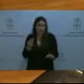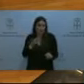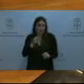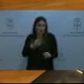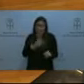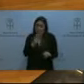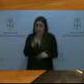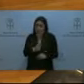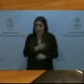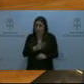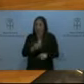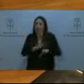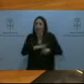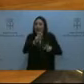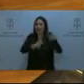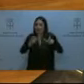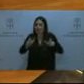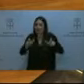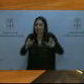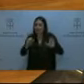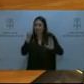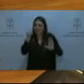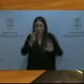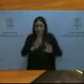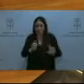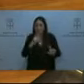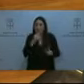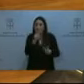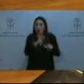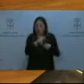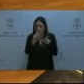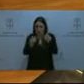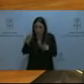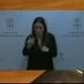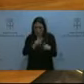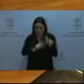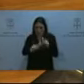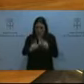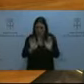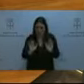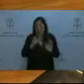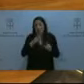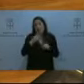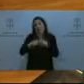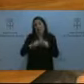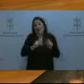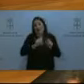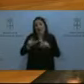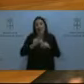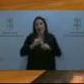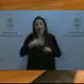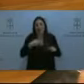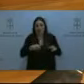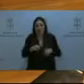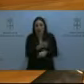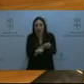variante para pasajeros. Y digo para pasajeros porque en tal caso las mercancías seguirán pasando sine